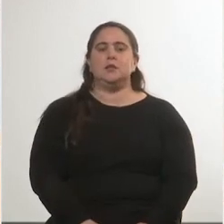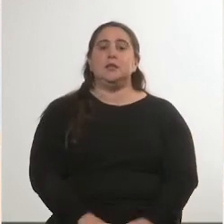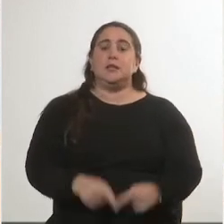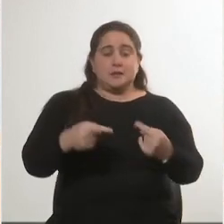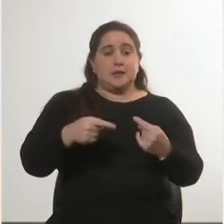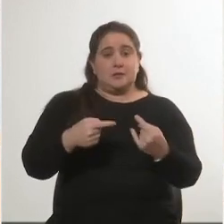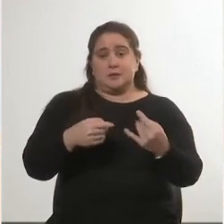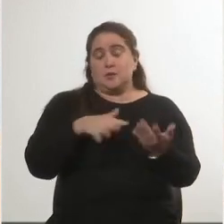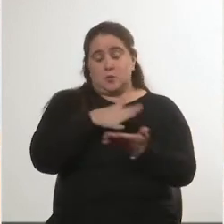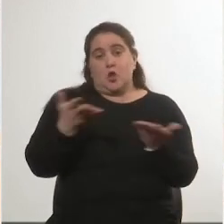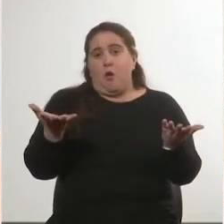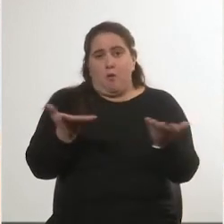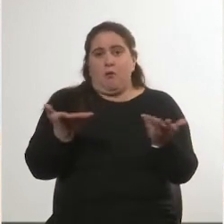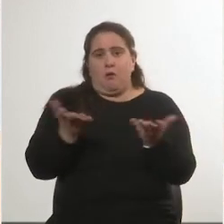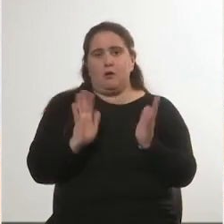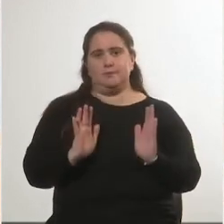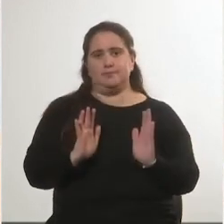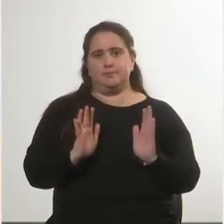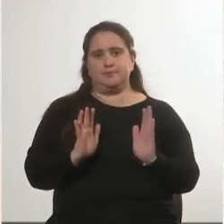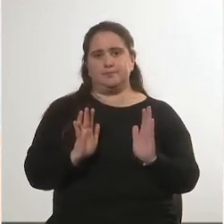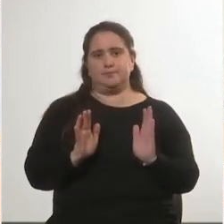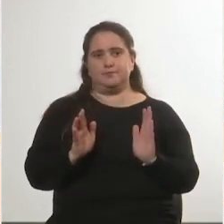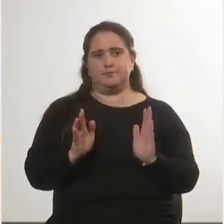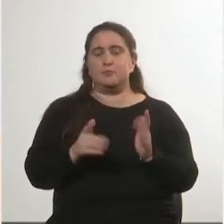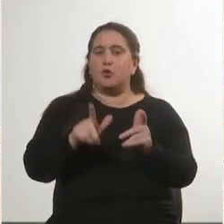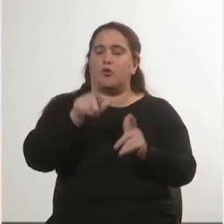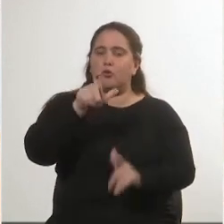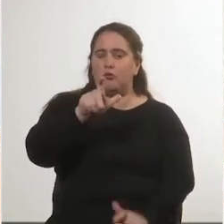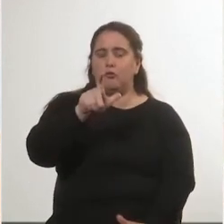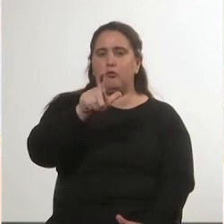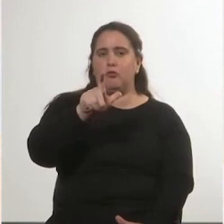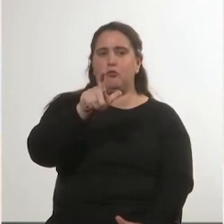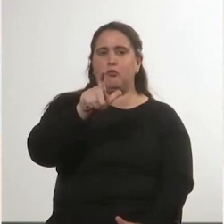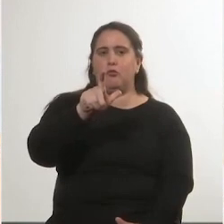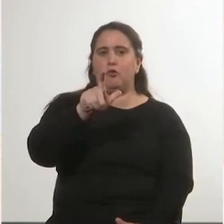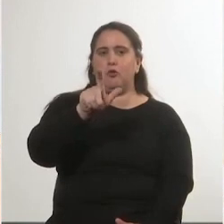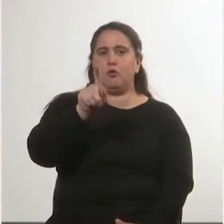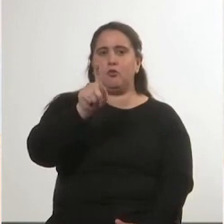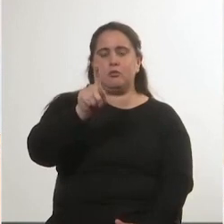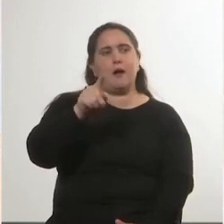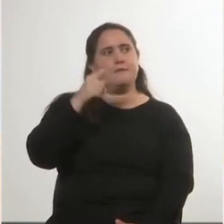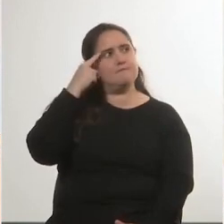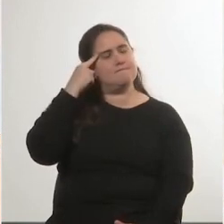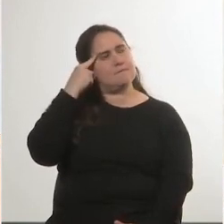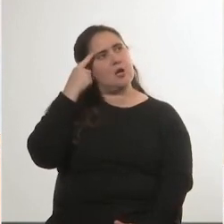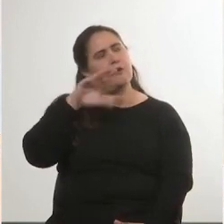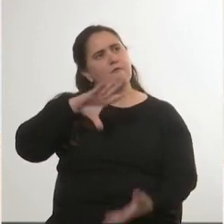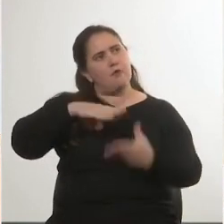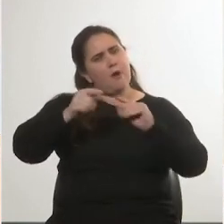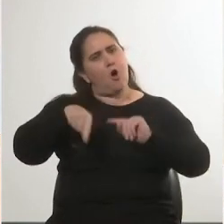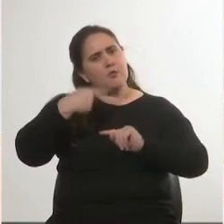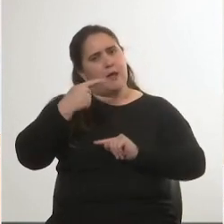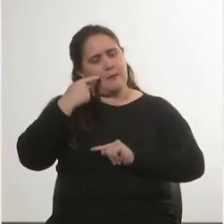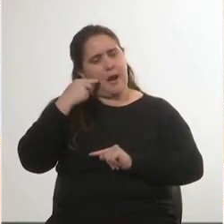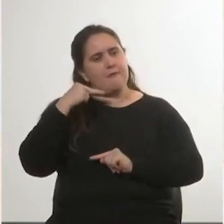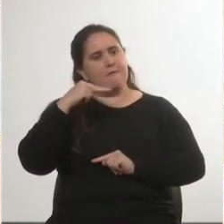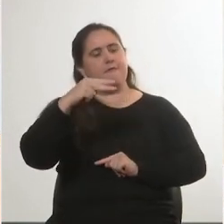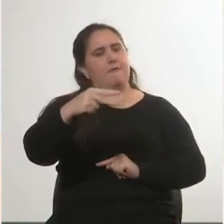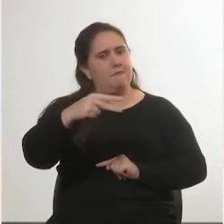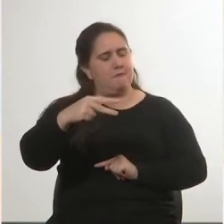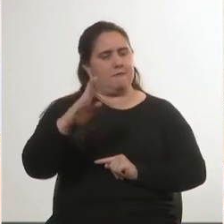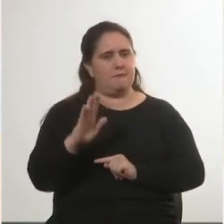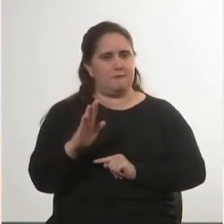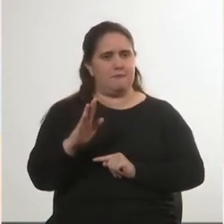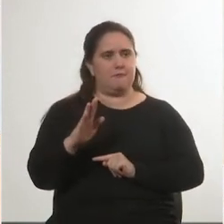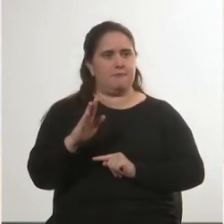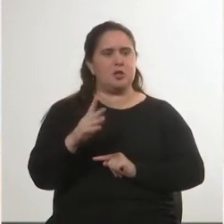Esa es la realidad que vivimos. Sin lugar a dudas, tenemos que pensar una alternativa definitiva,